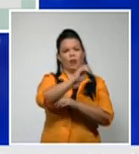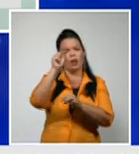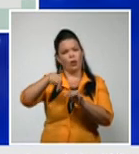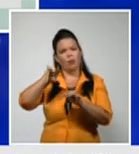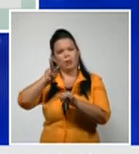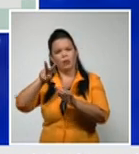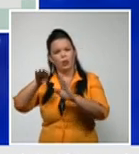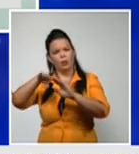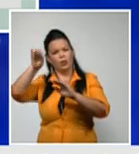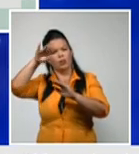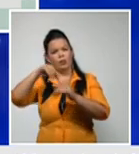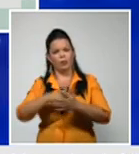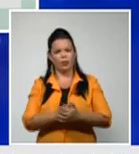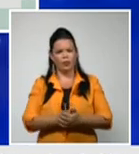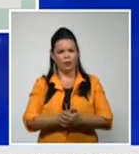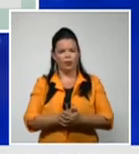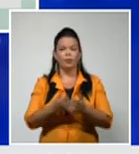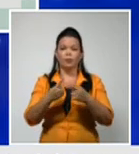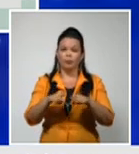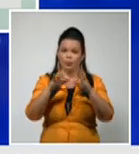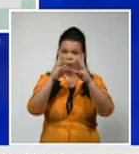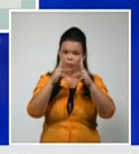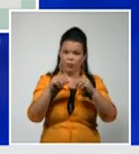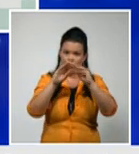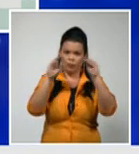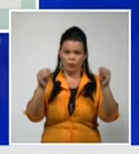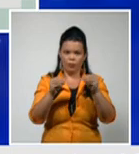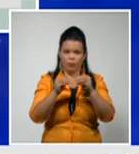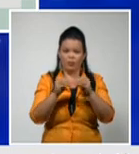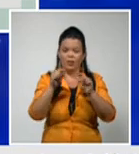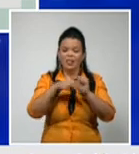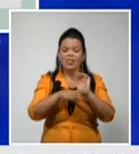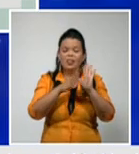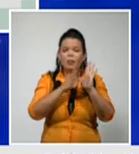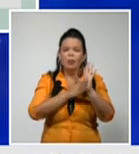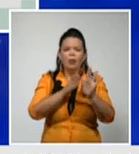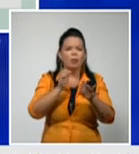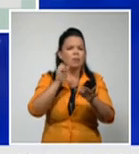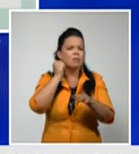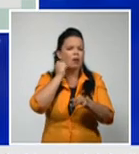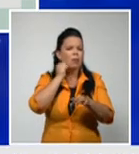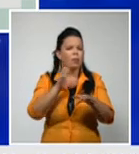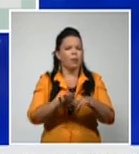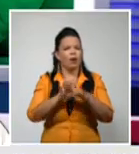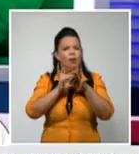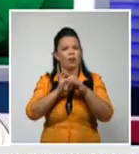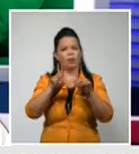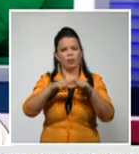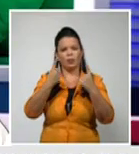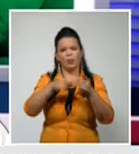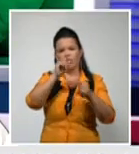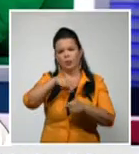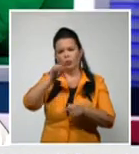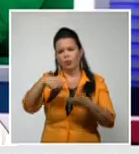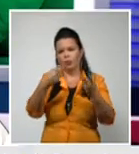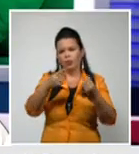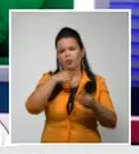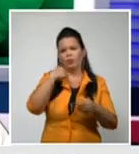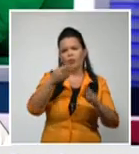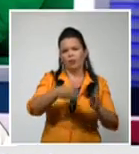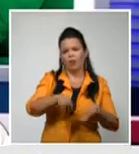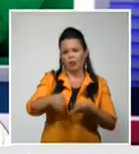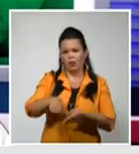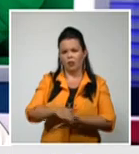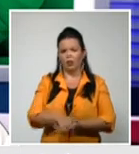fue el mes que mayor número de fallecidos tuvimos. Este es el comportamiento de la COVID